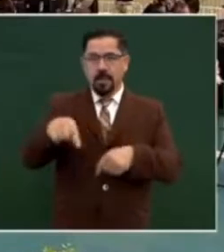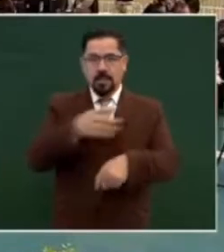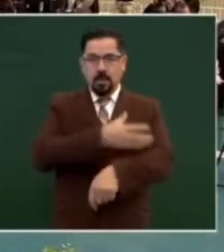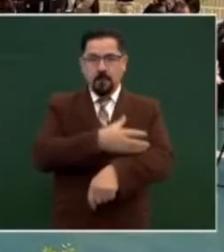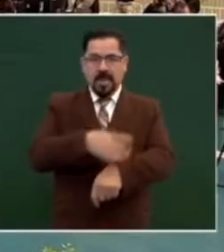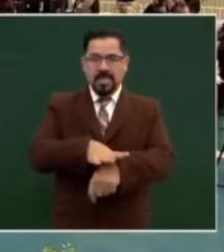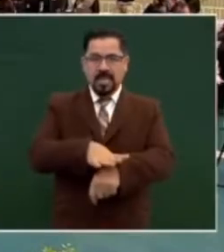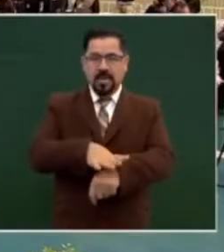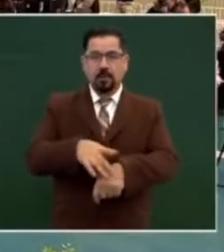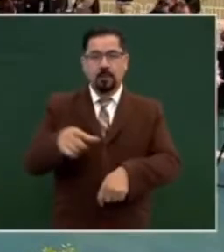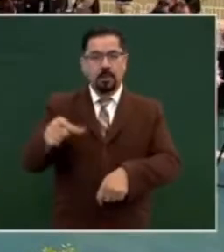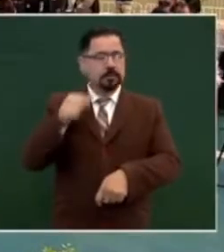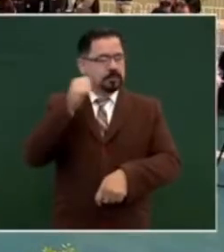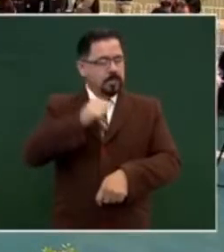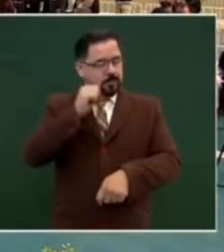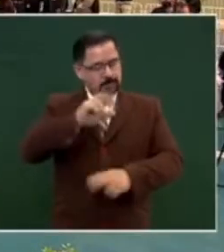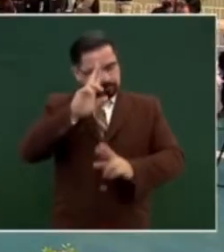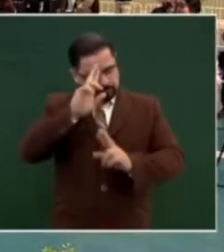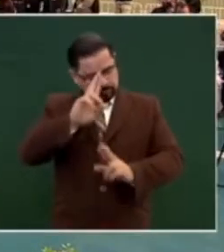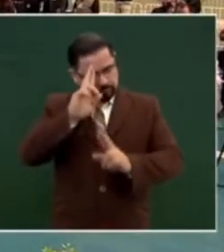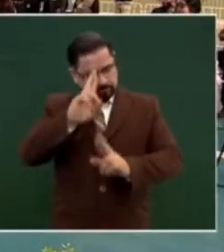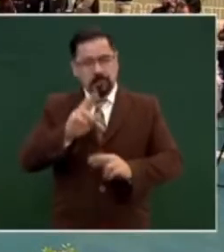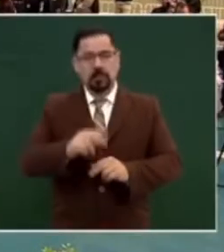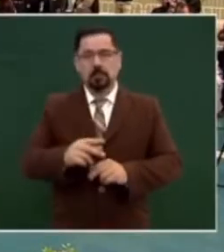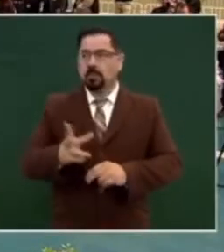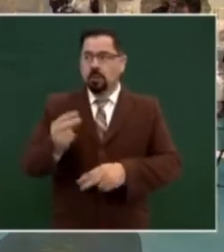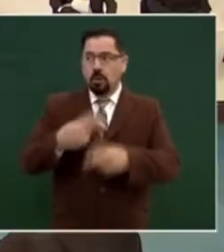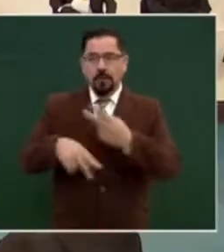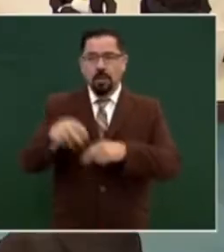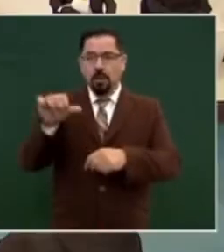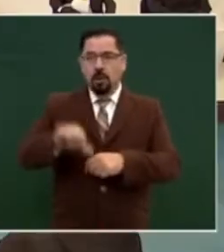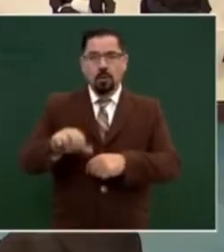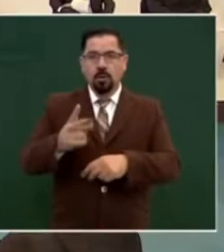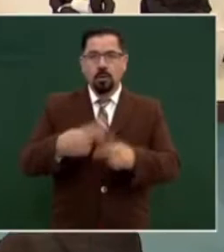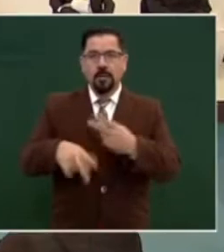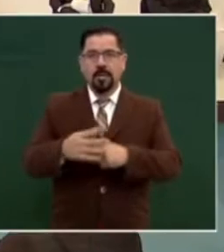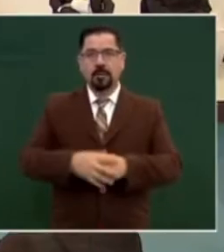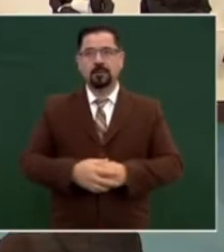que es muy respetuoso no vino ahora